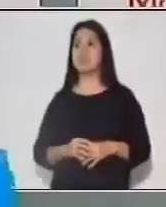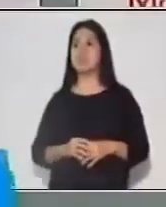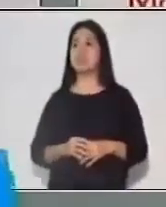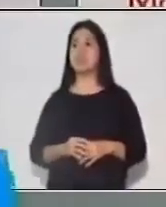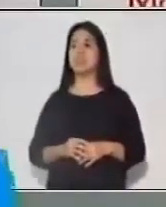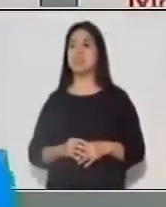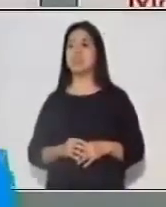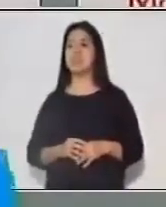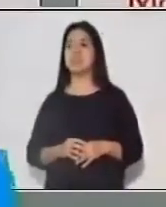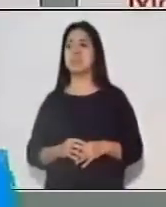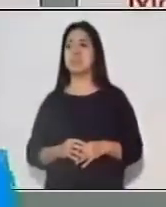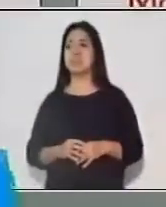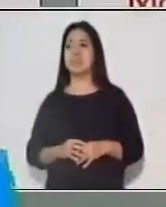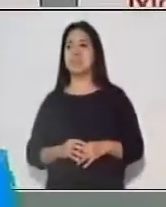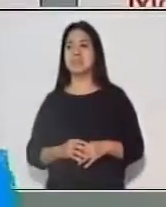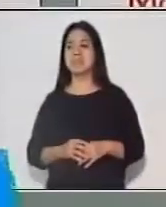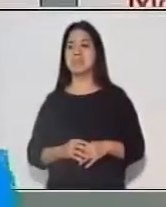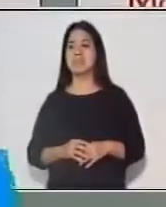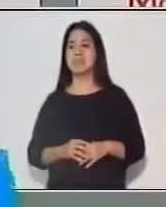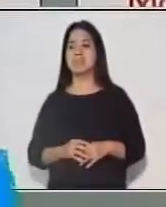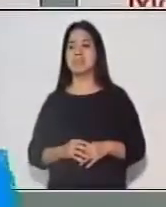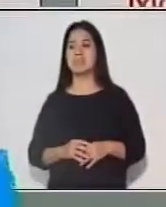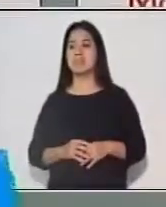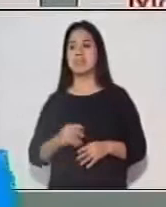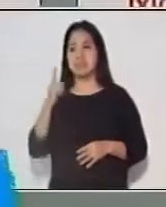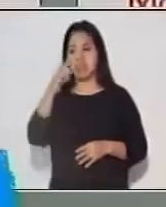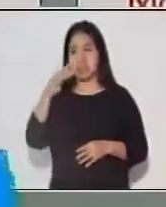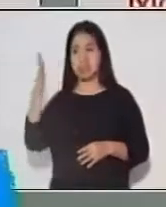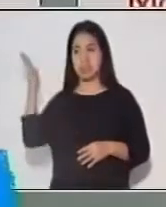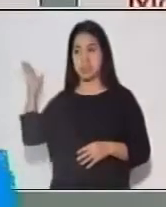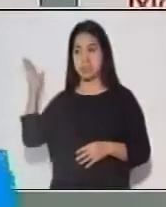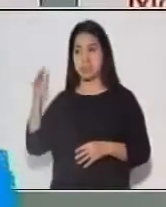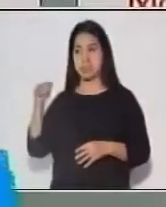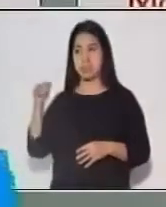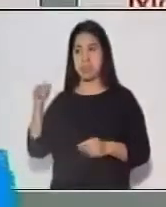nuestro eje mayor y aquí tenemos a nuestro eje